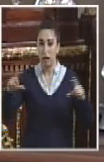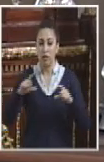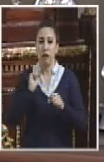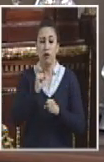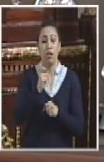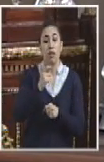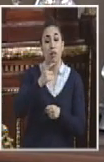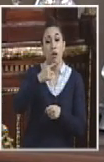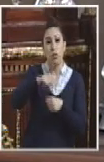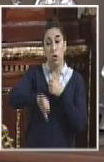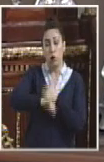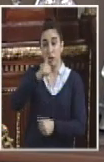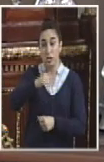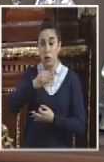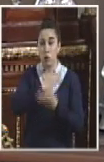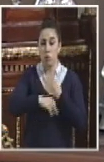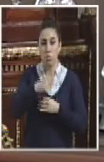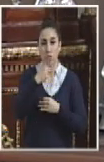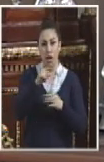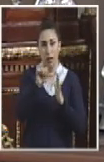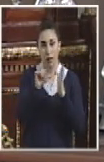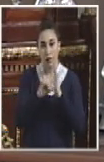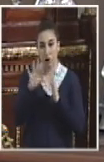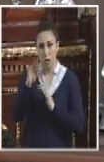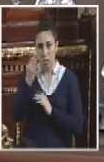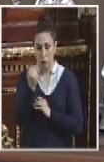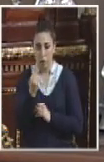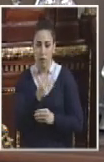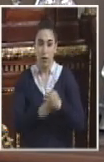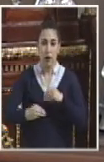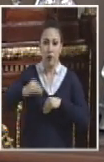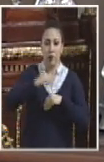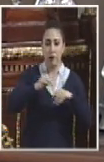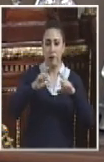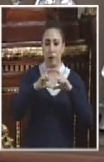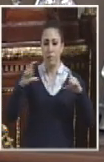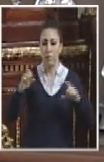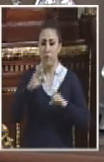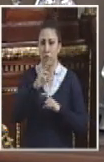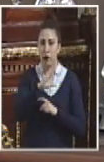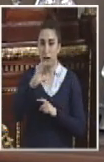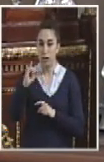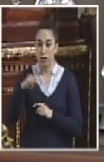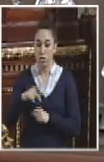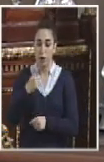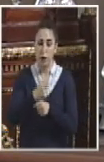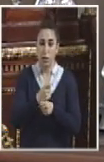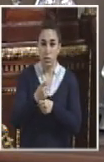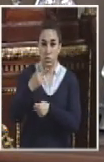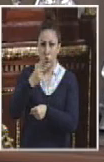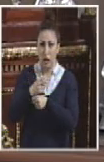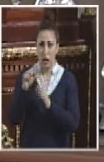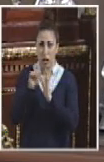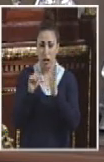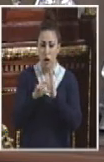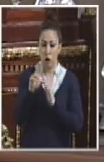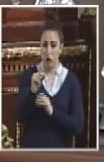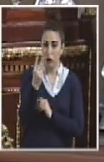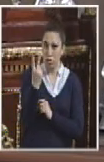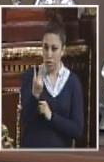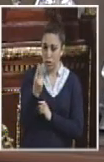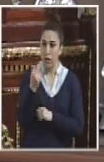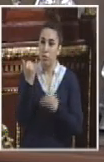11ª, todas del artículo 49. Se adicionan las fracciones primera y segunda al artículo 82.